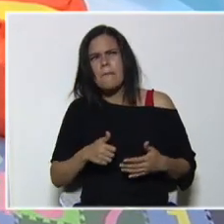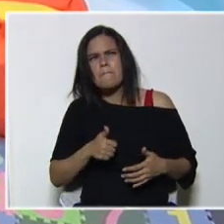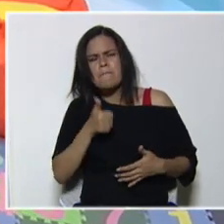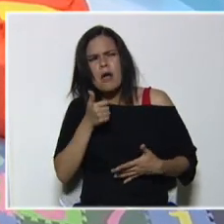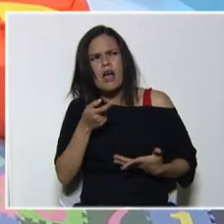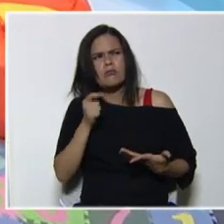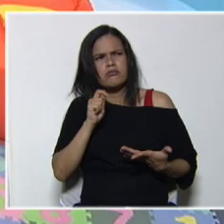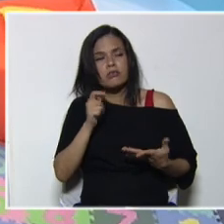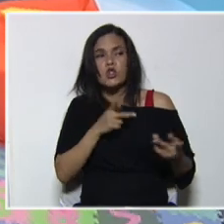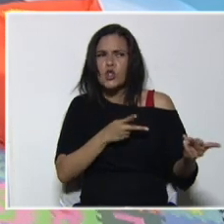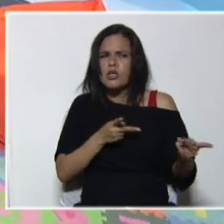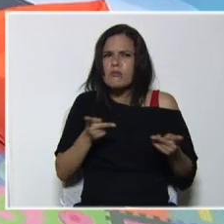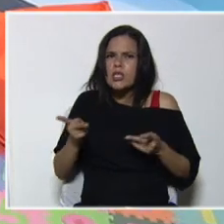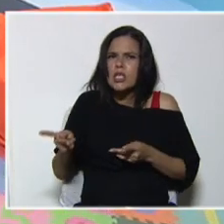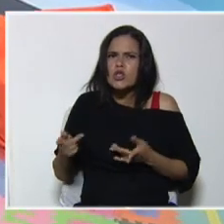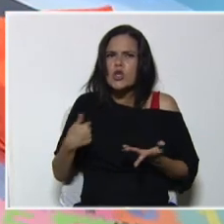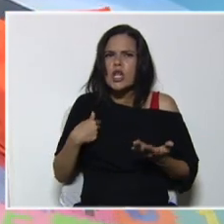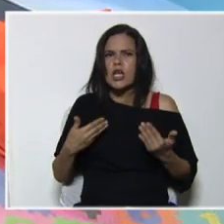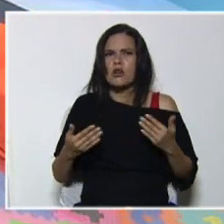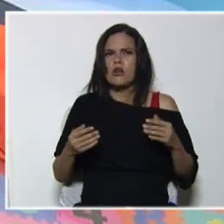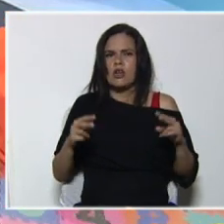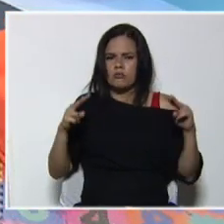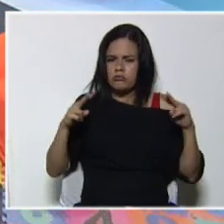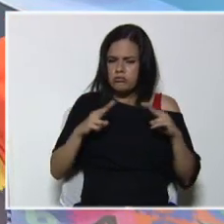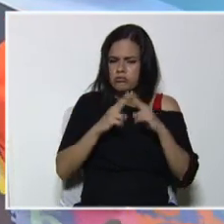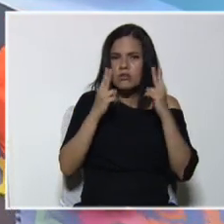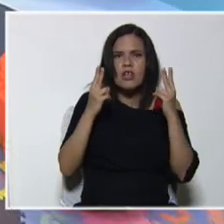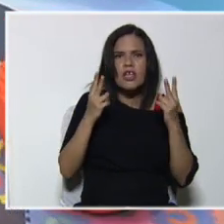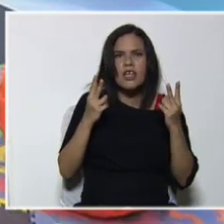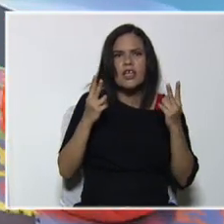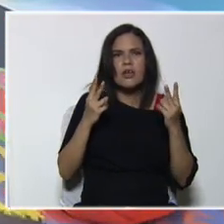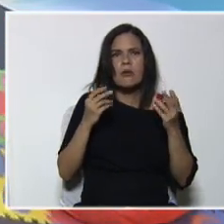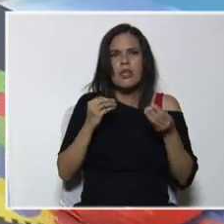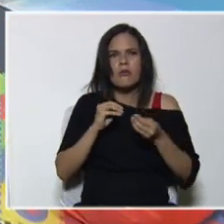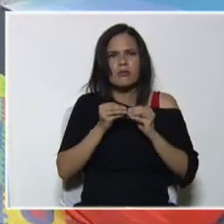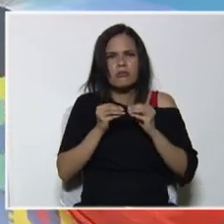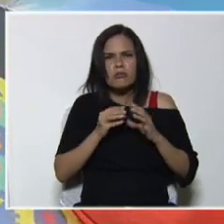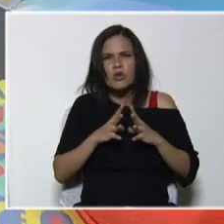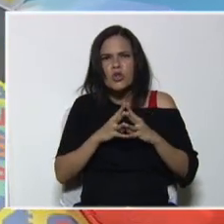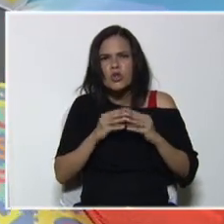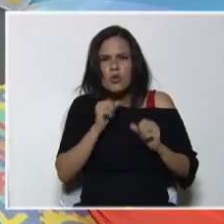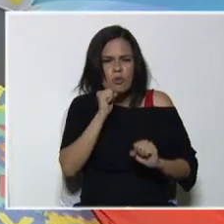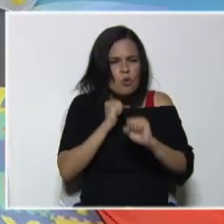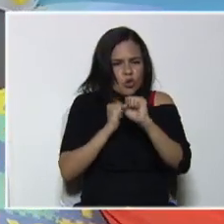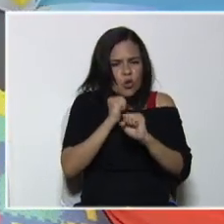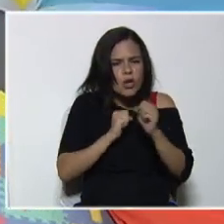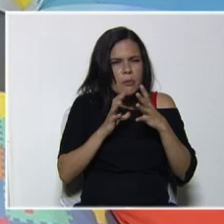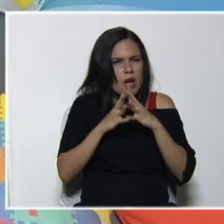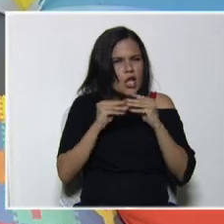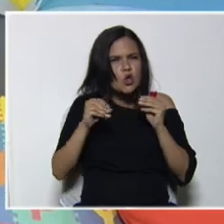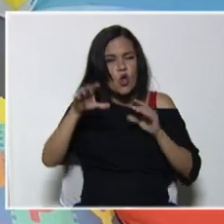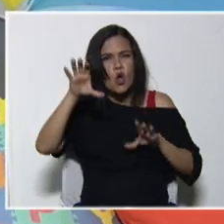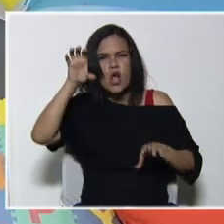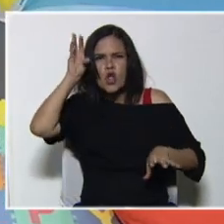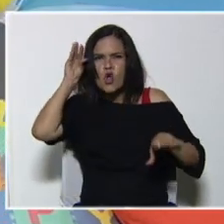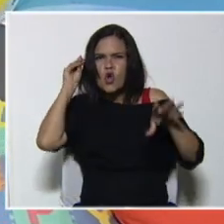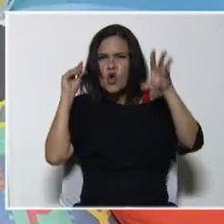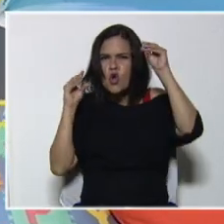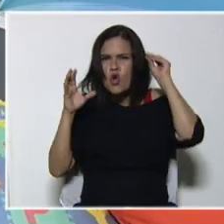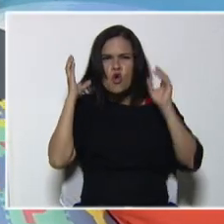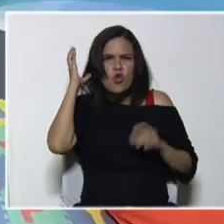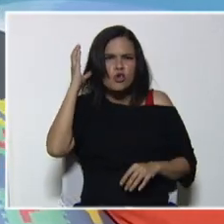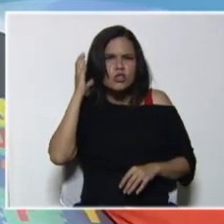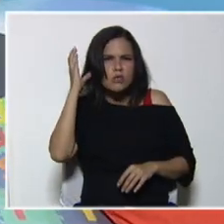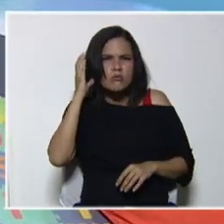son invitaciones a que nos encontremos y vayamos preparando los motores para todo el conocimiento que nos aguarda en